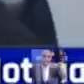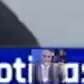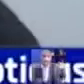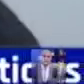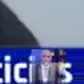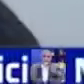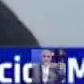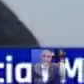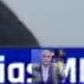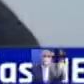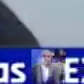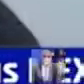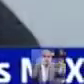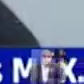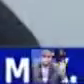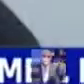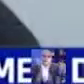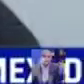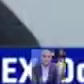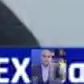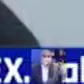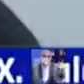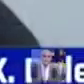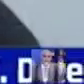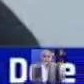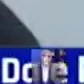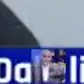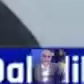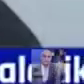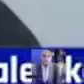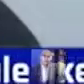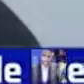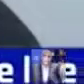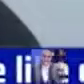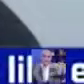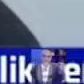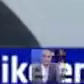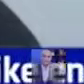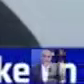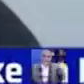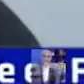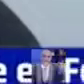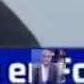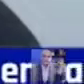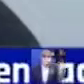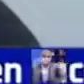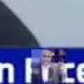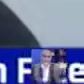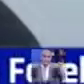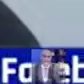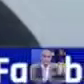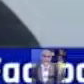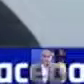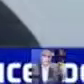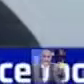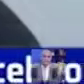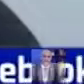No, ahí está el micrófono y digan lo que digan. Muy diferente a lo que haces tú, por ejemplo, ahora